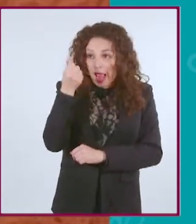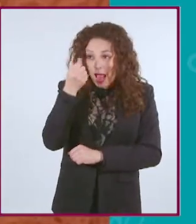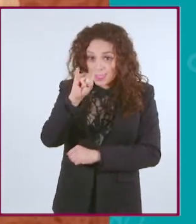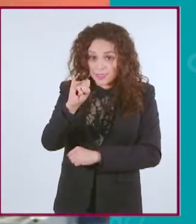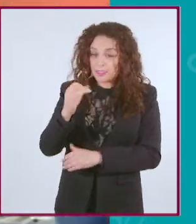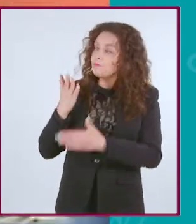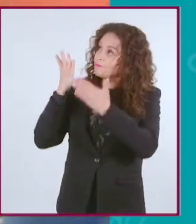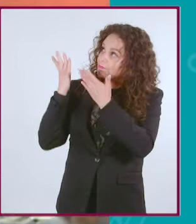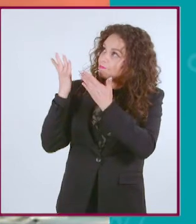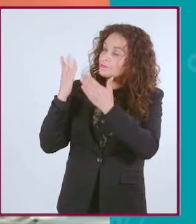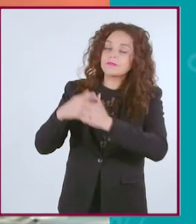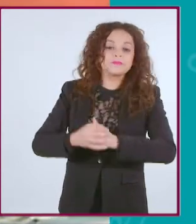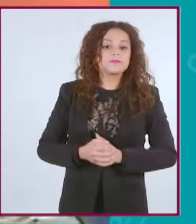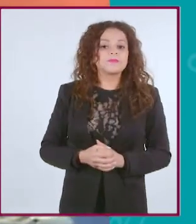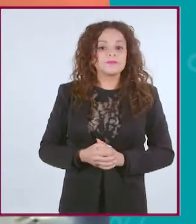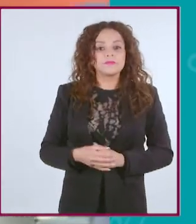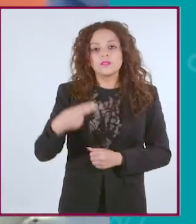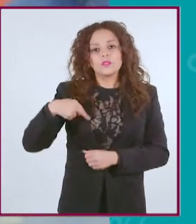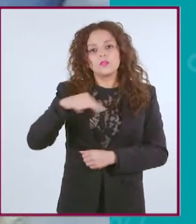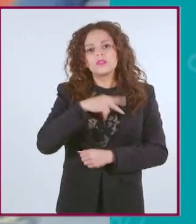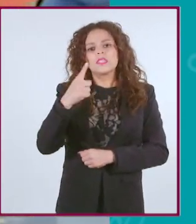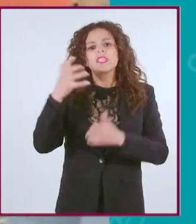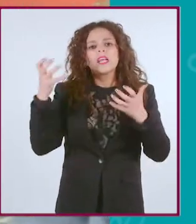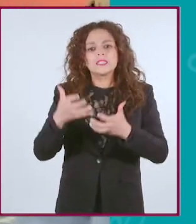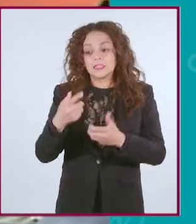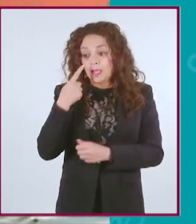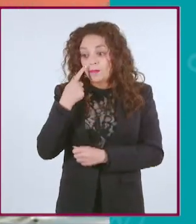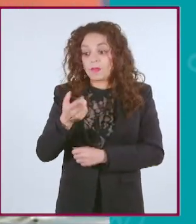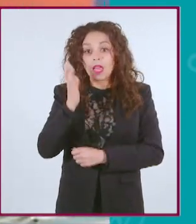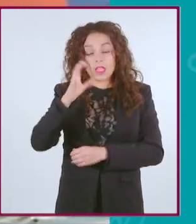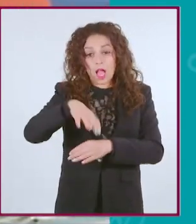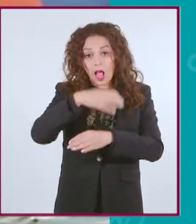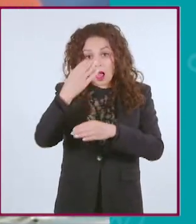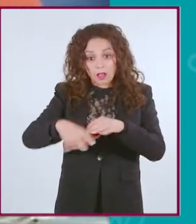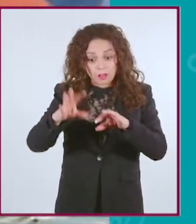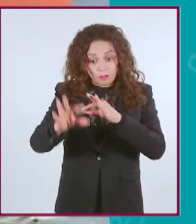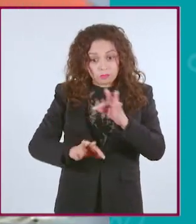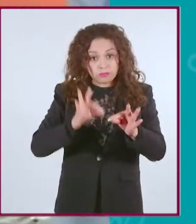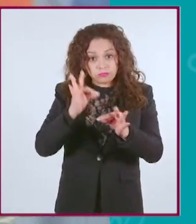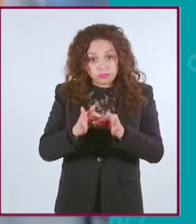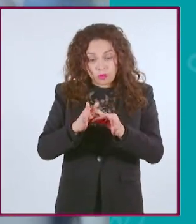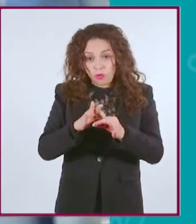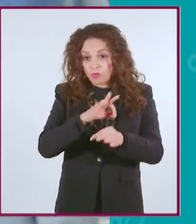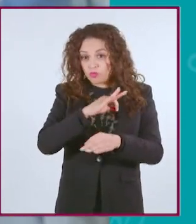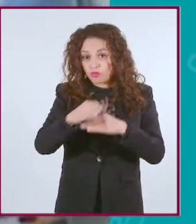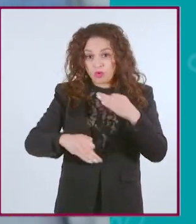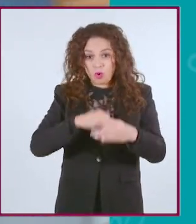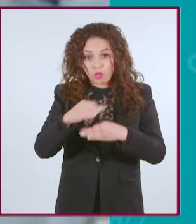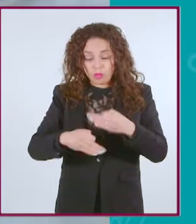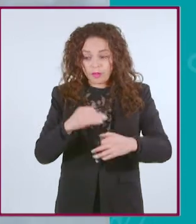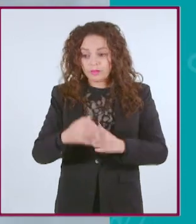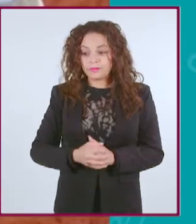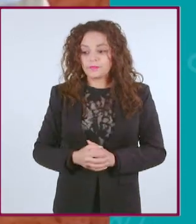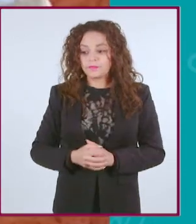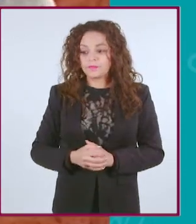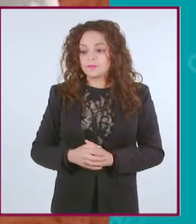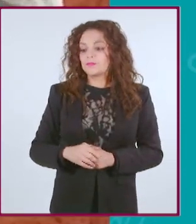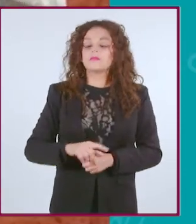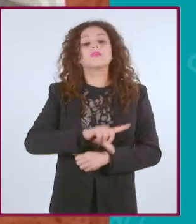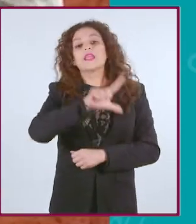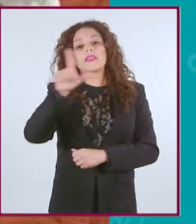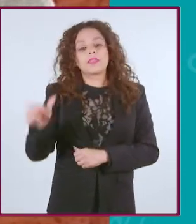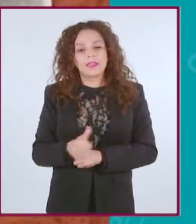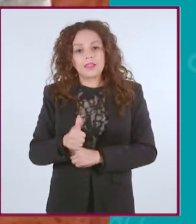Nosotros a lo que hacemos aquí es, ya que está la tela terminada, estampada, teñida y con algunos procesos, tratamos de que